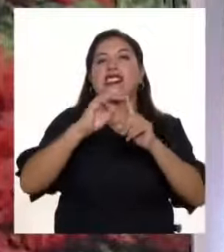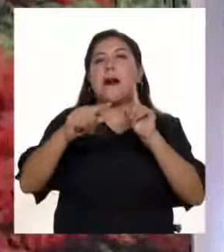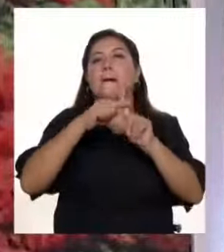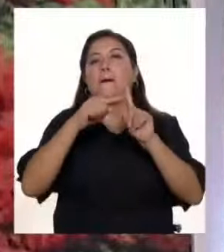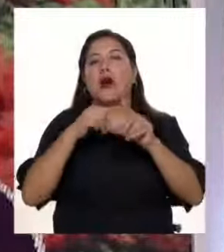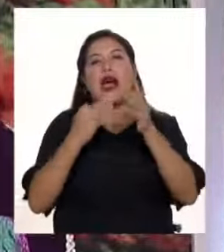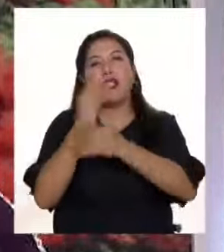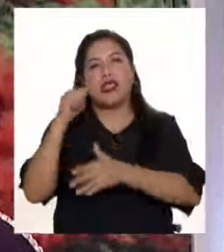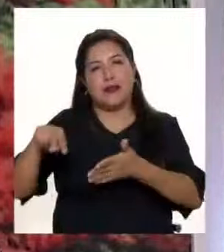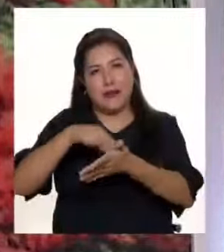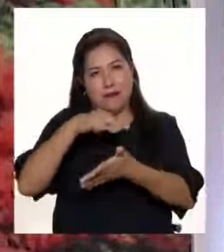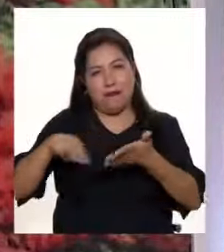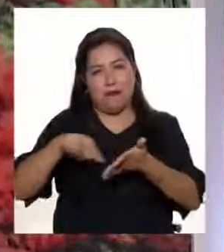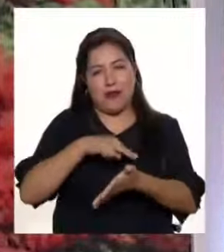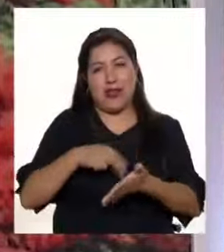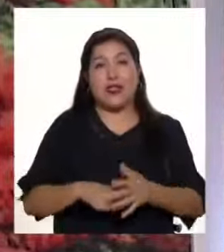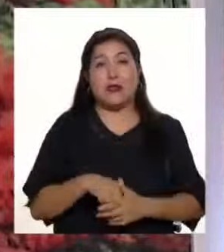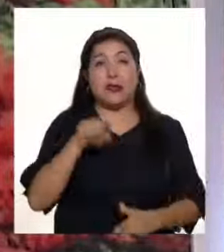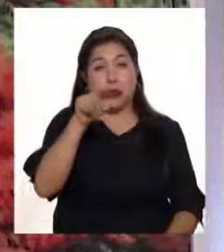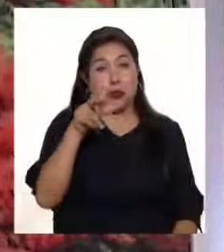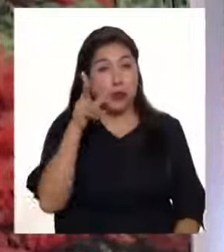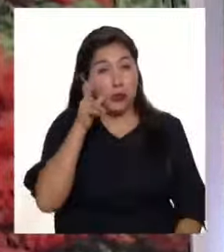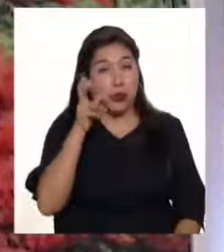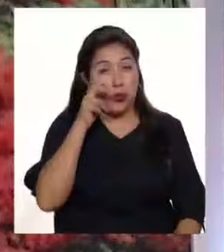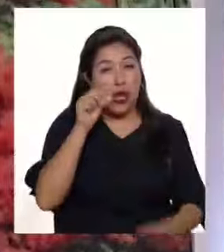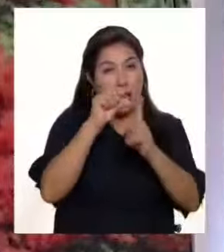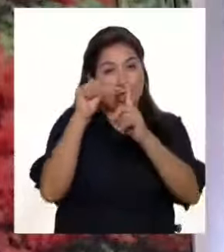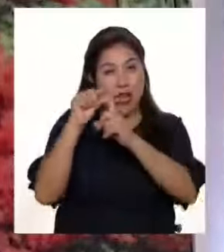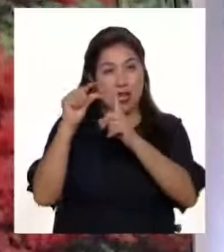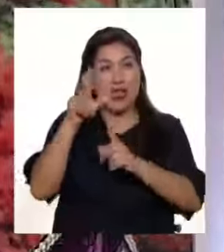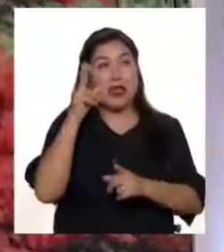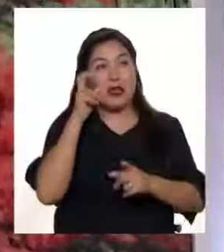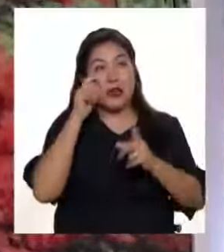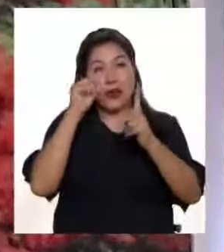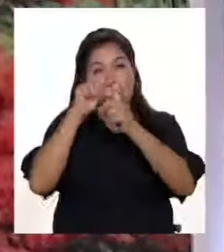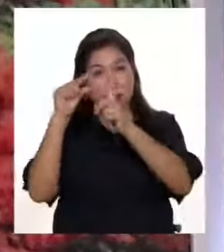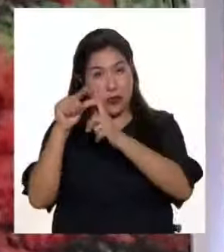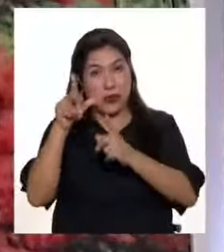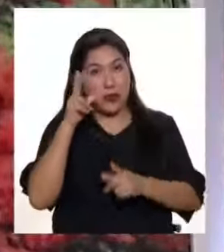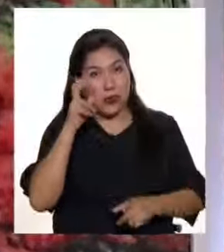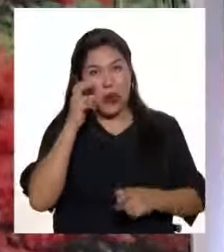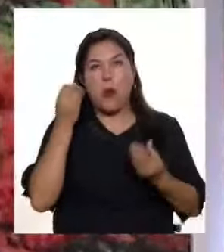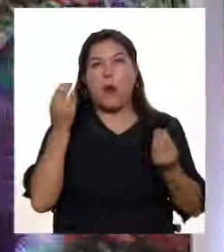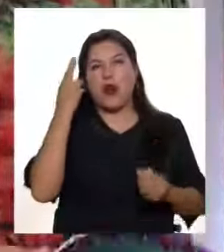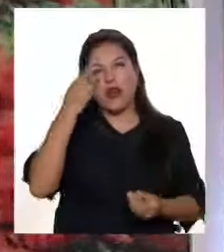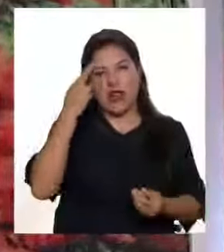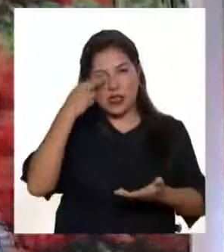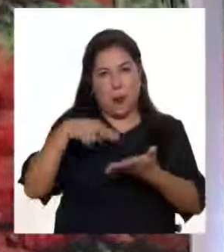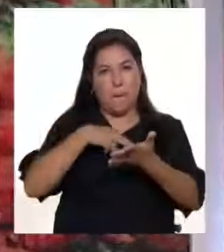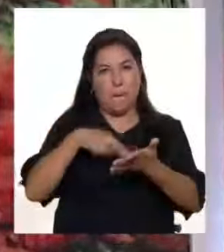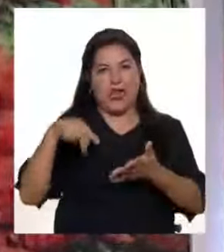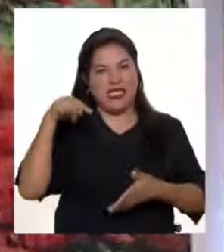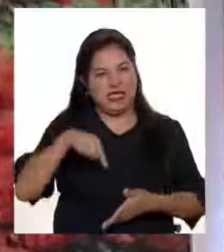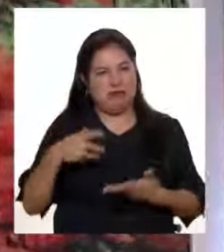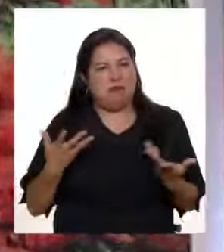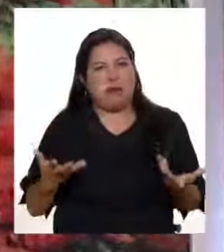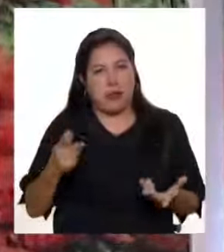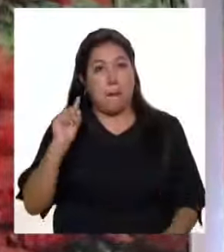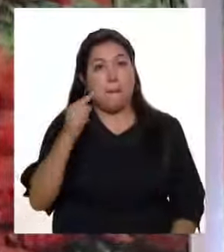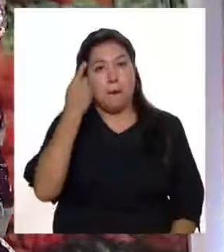de la danza. Si escuchan la canción se van a dar cuenta por qué. Escuchen la letra, que por qué bailamos esto. Es nuestra primera vez en